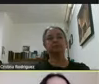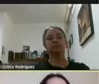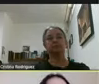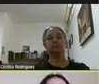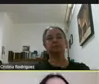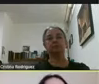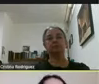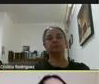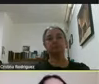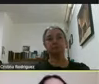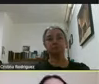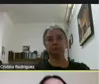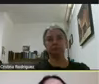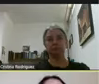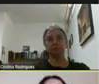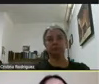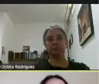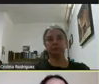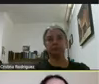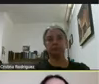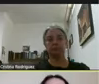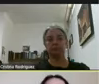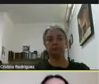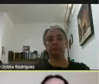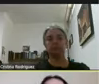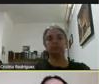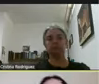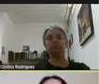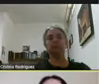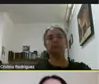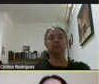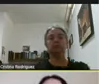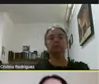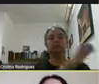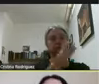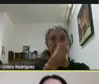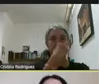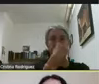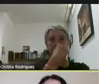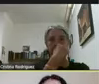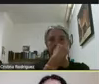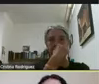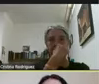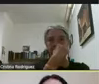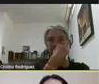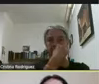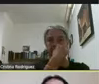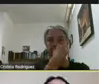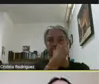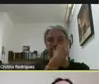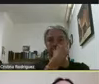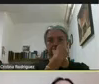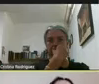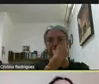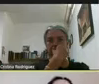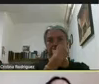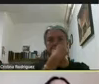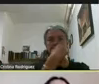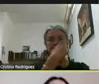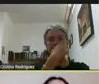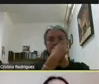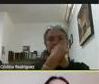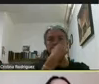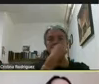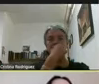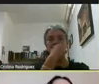el espasmo y la inflamación, que no se inflamara además su tobillo. En la proliferación a mediano plazo, ajá, aquí ya